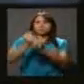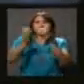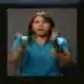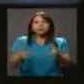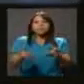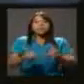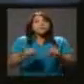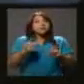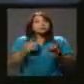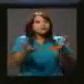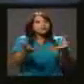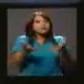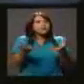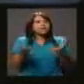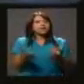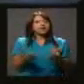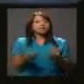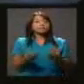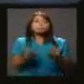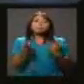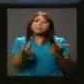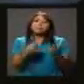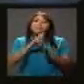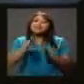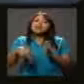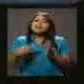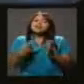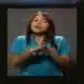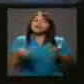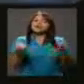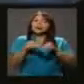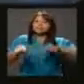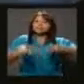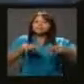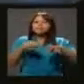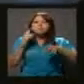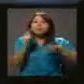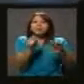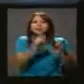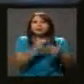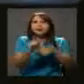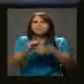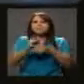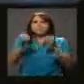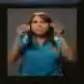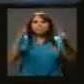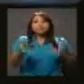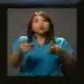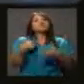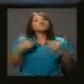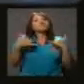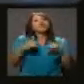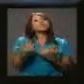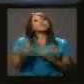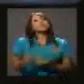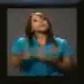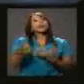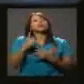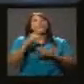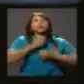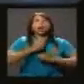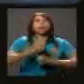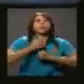pero yo quisiera que jugara un papel más proactivo en su propia capacitación todavía estoy esperando el día que hagan una huelga para poder